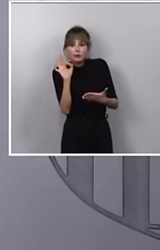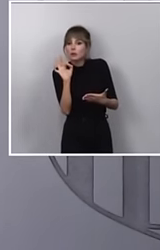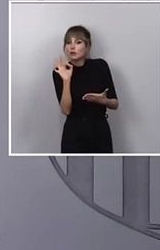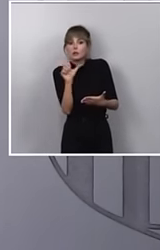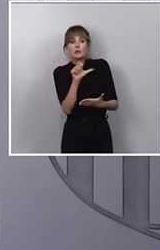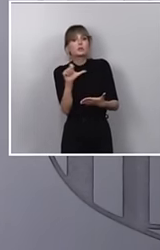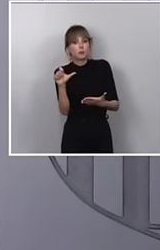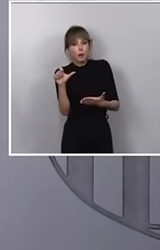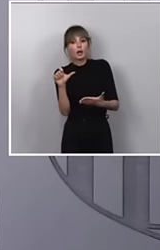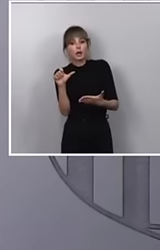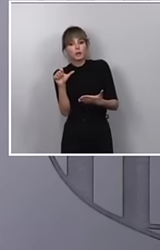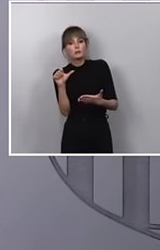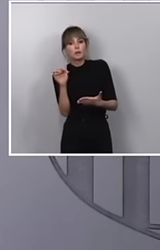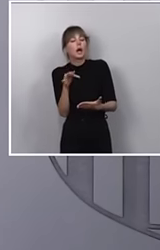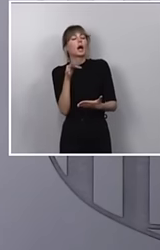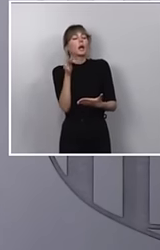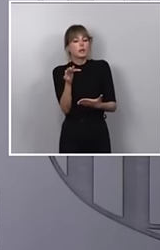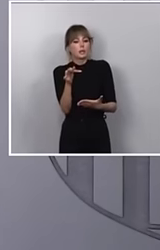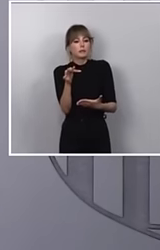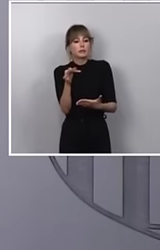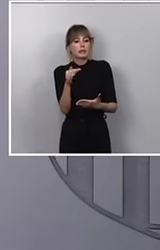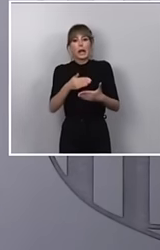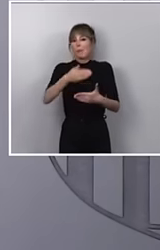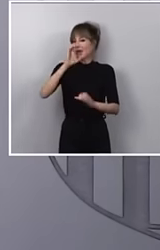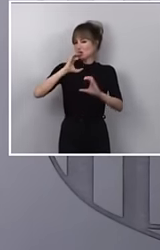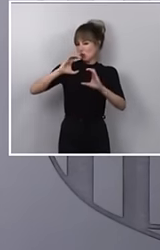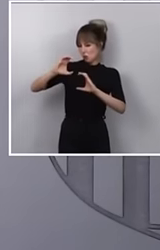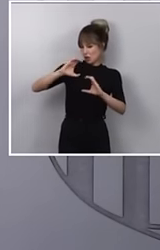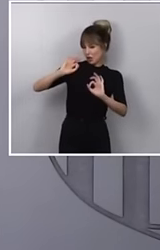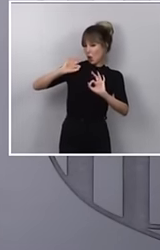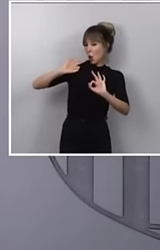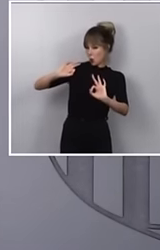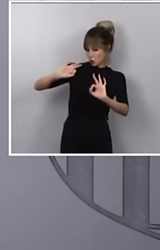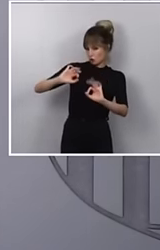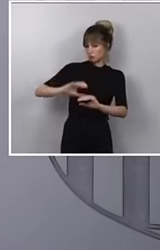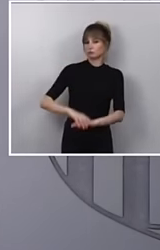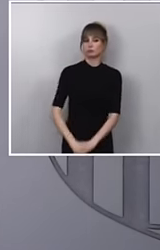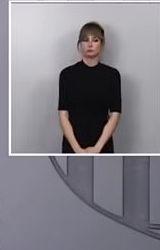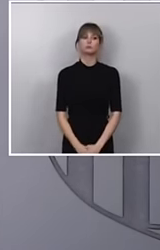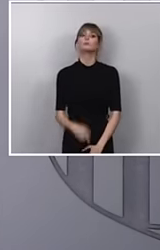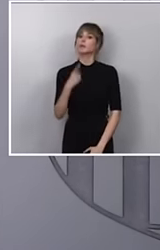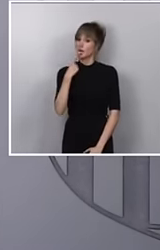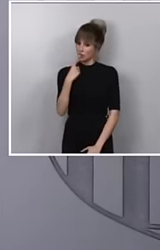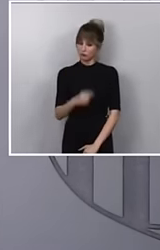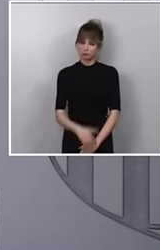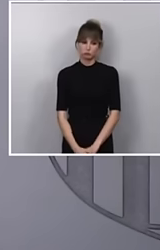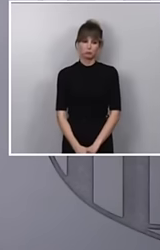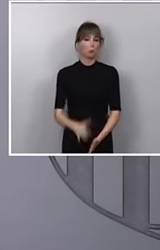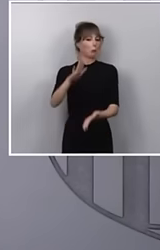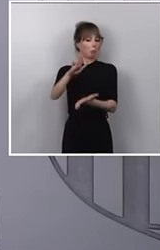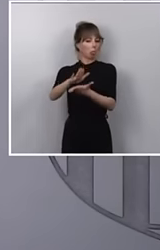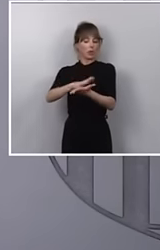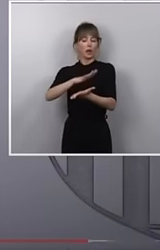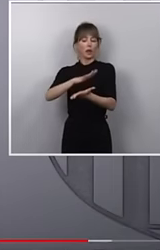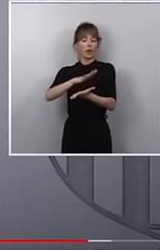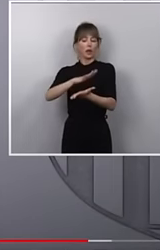precisamente esta semana, y además haberlo hecho a través de los medios de comunicación. Pero con las mismas le digo, absoluta tranquilidad.